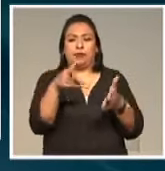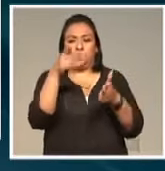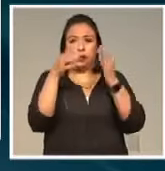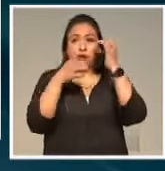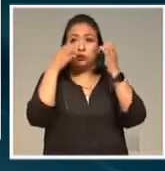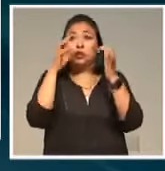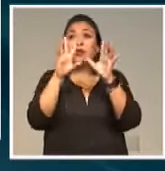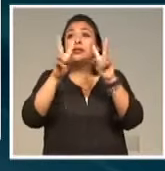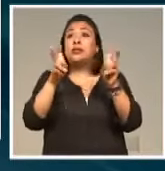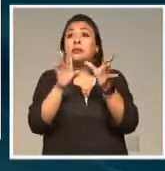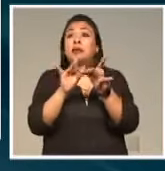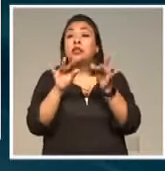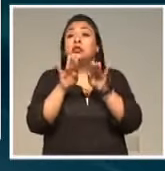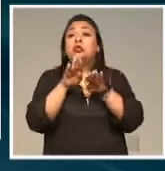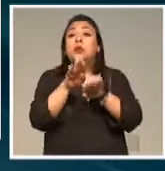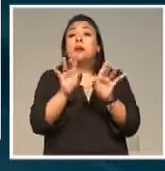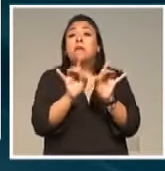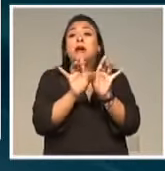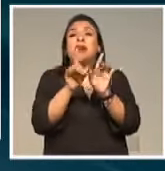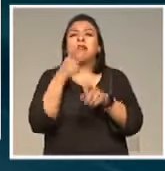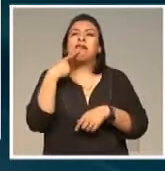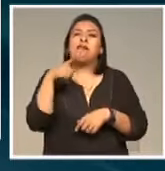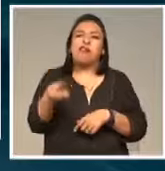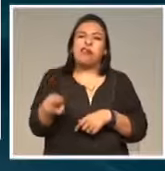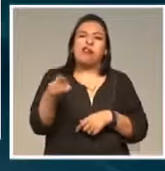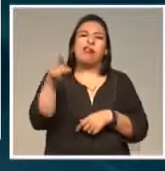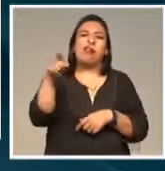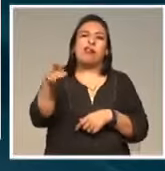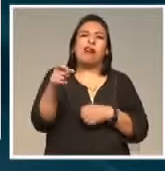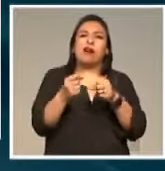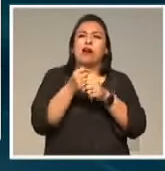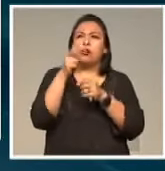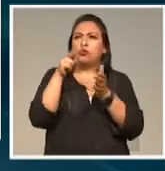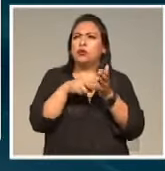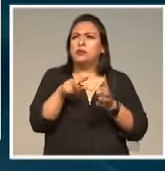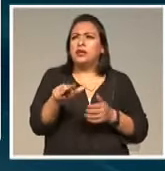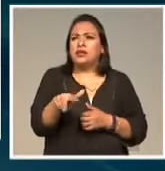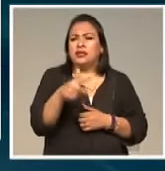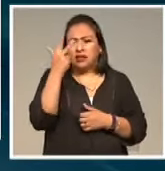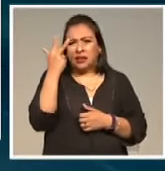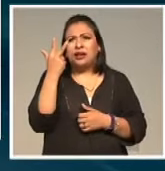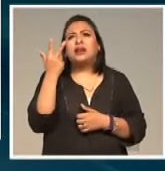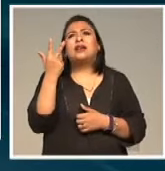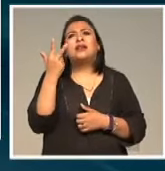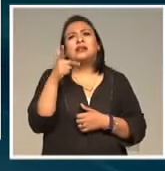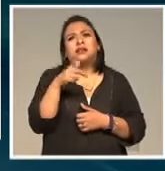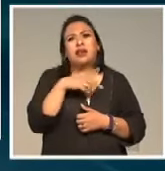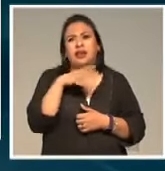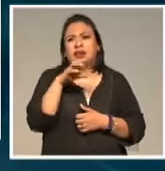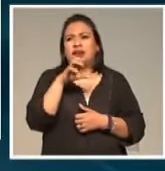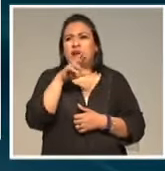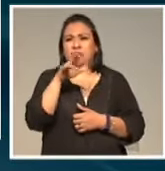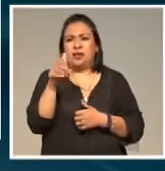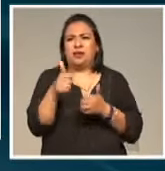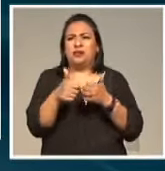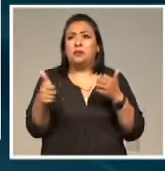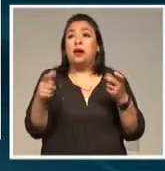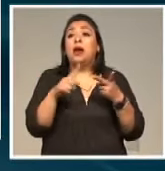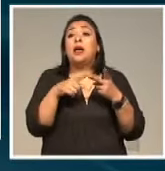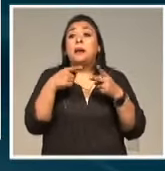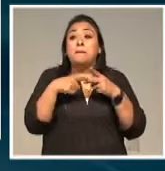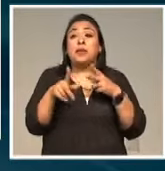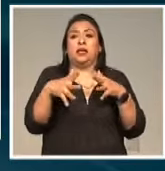que hablaron sobre los eventos de las protestas en Maidán de 2013, la anexión de Crimea y los